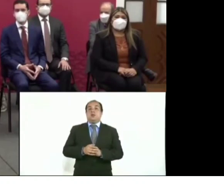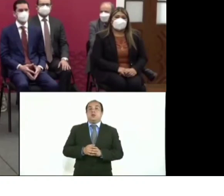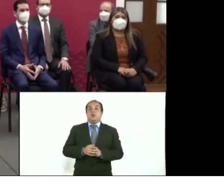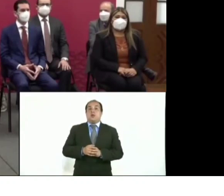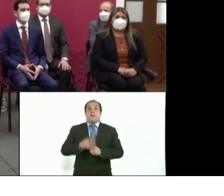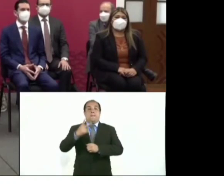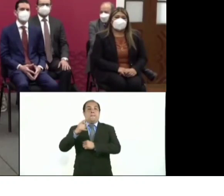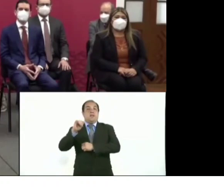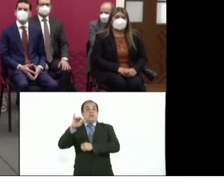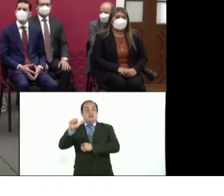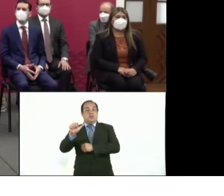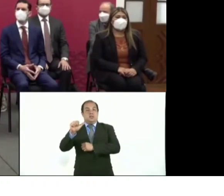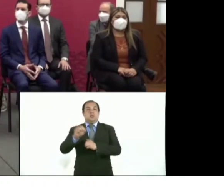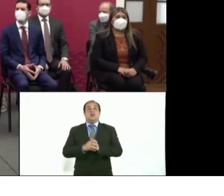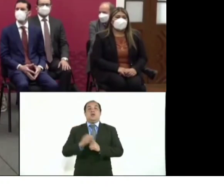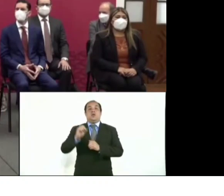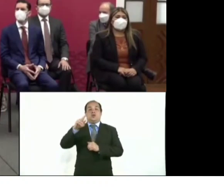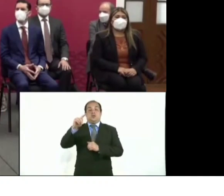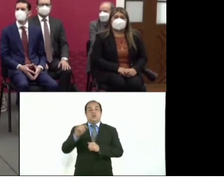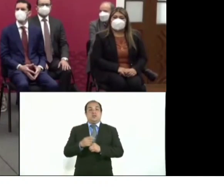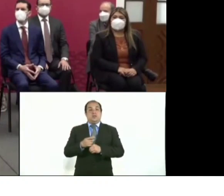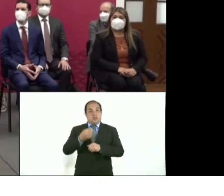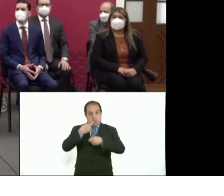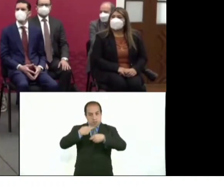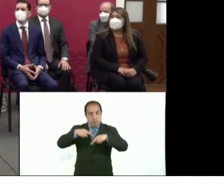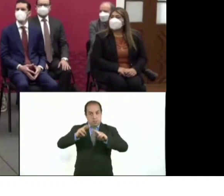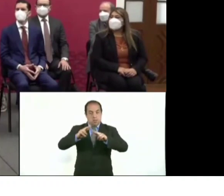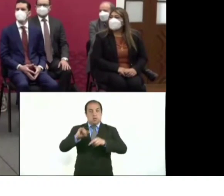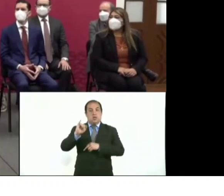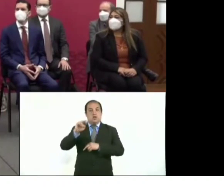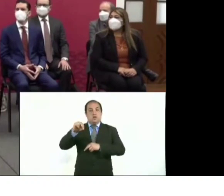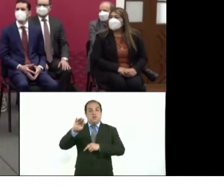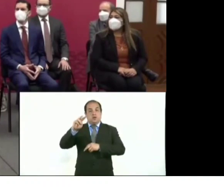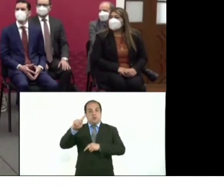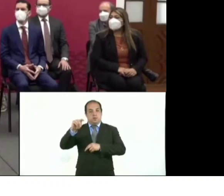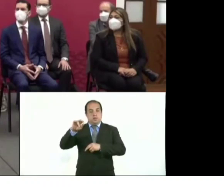Ortiz, delegada del Infonavit en la Ciudad de México.